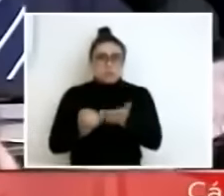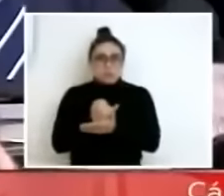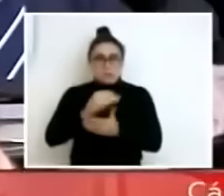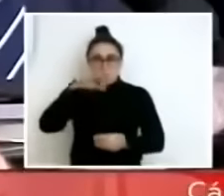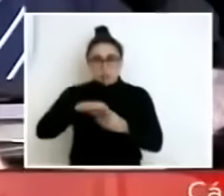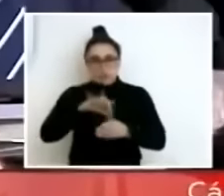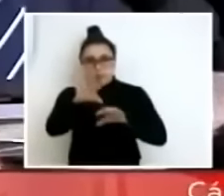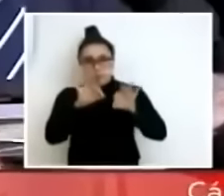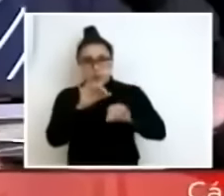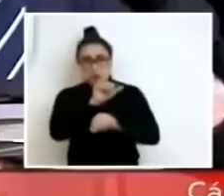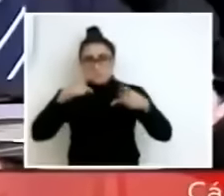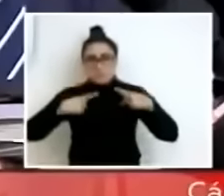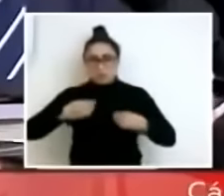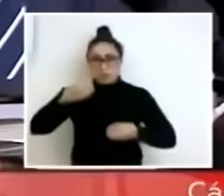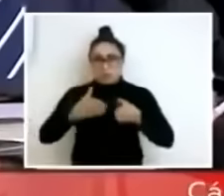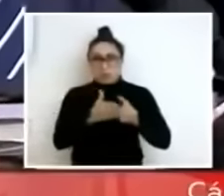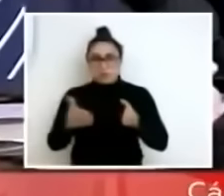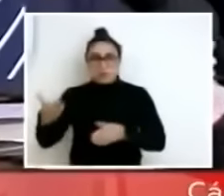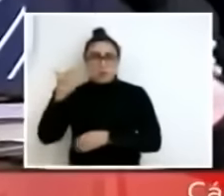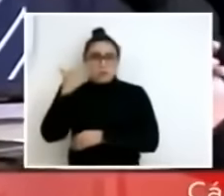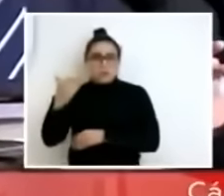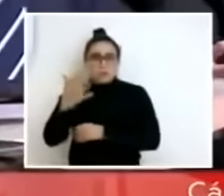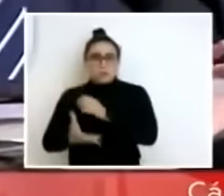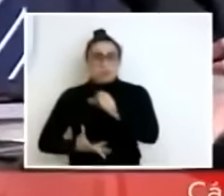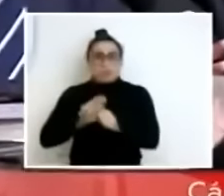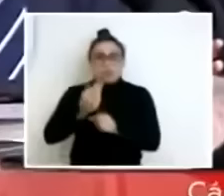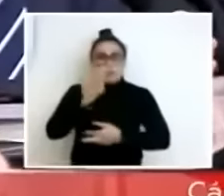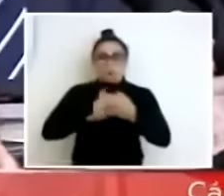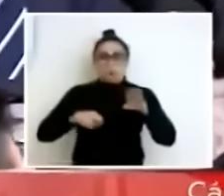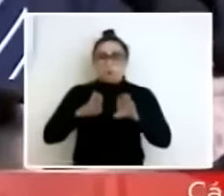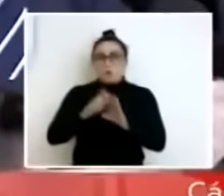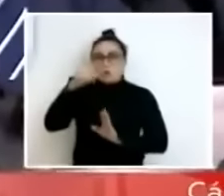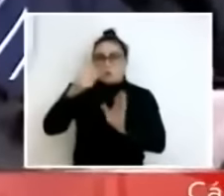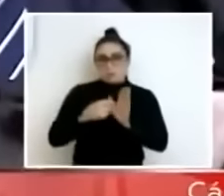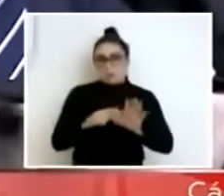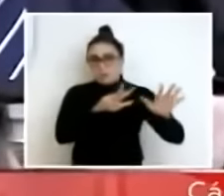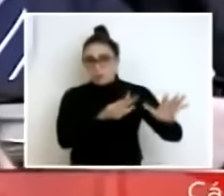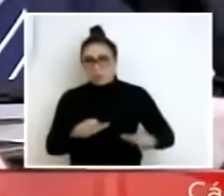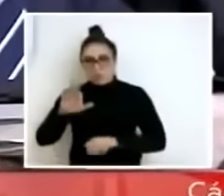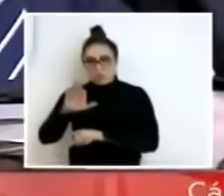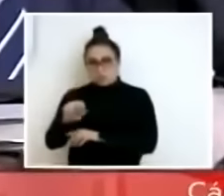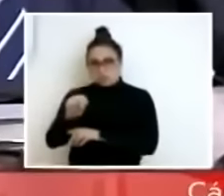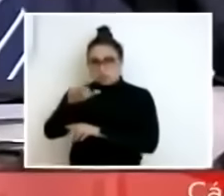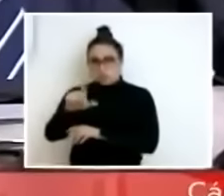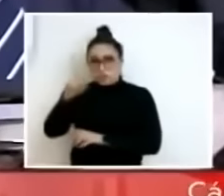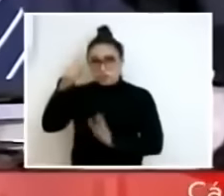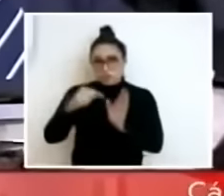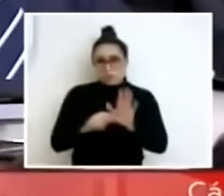corte fue durante la República restaurada 1867